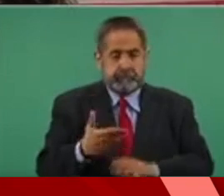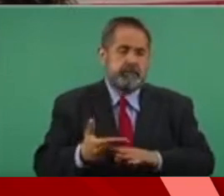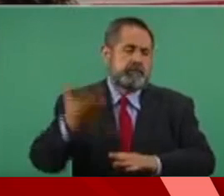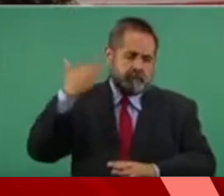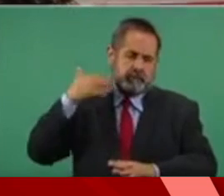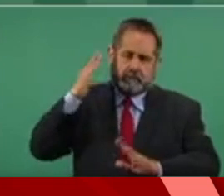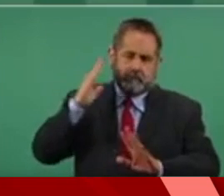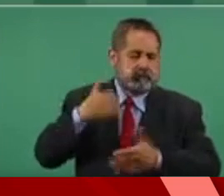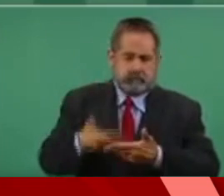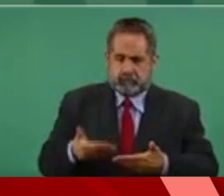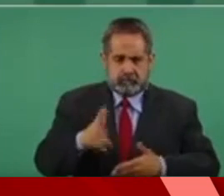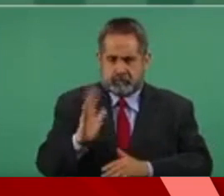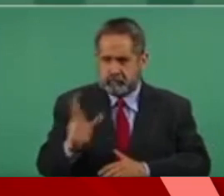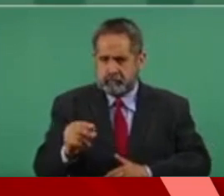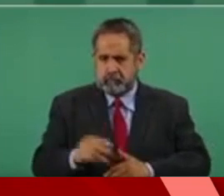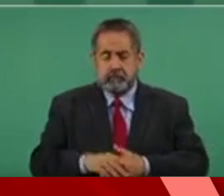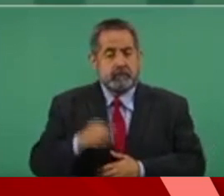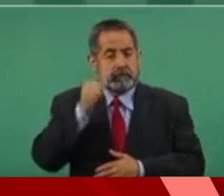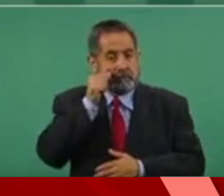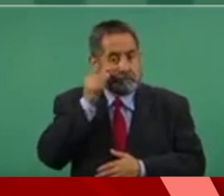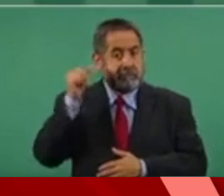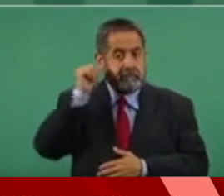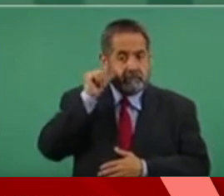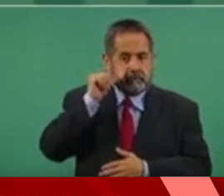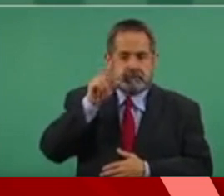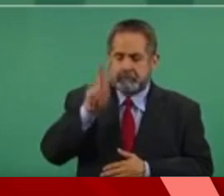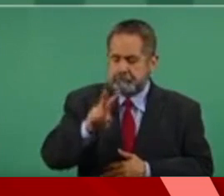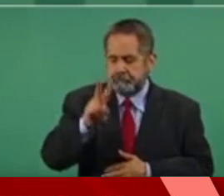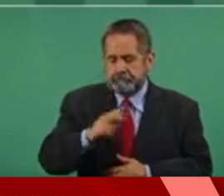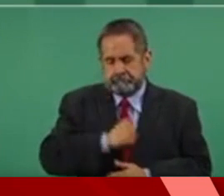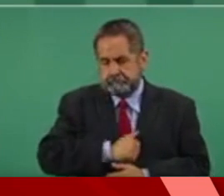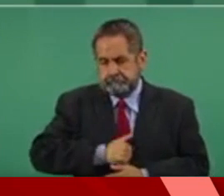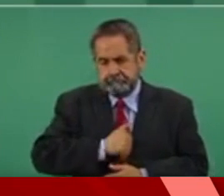ayer este lamentablemente